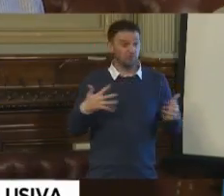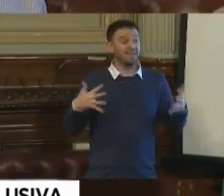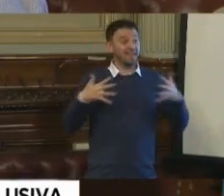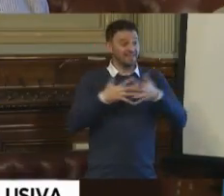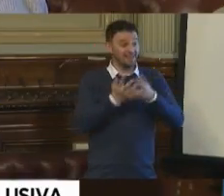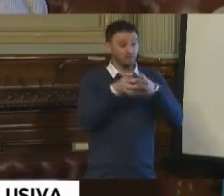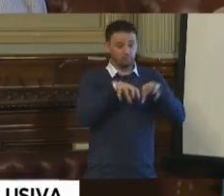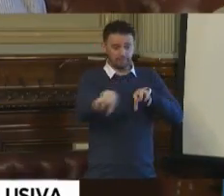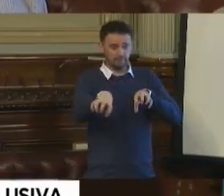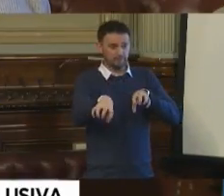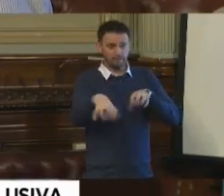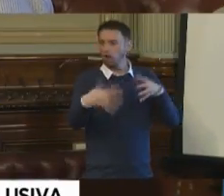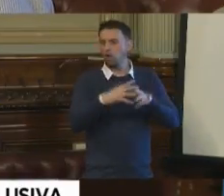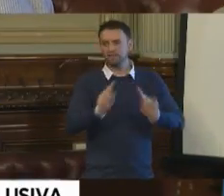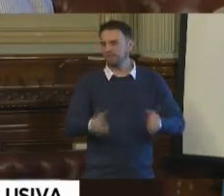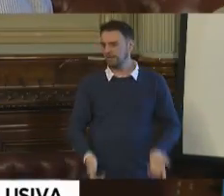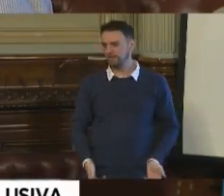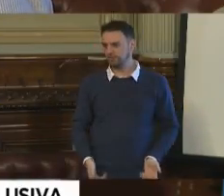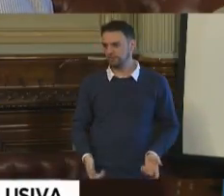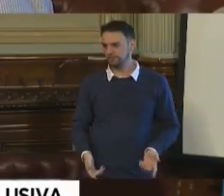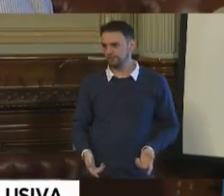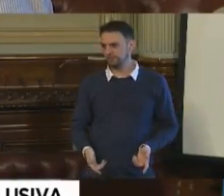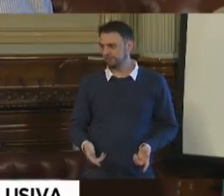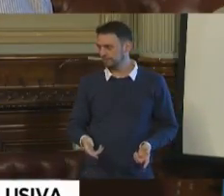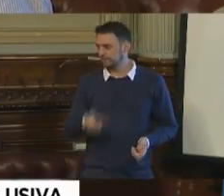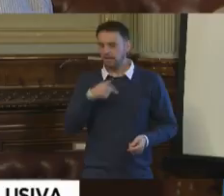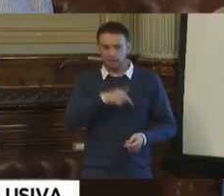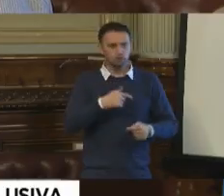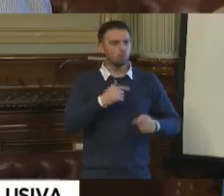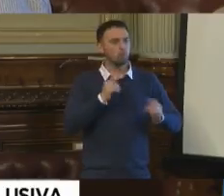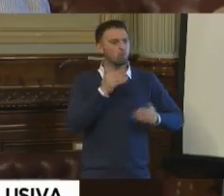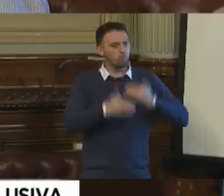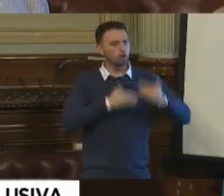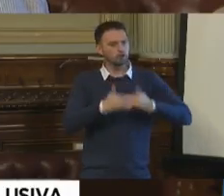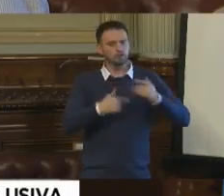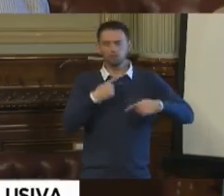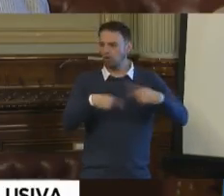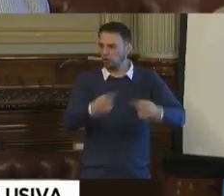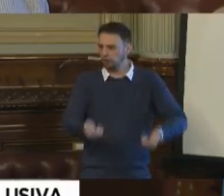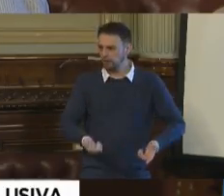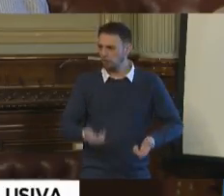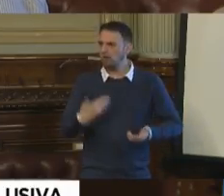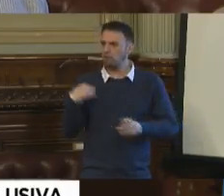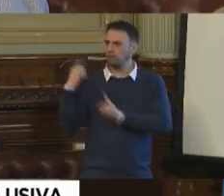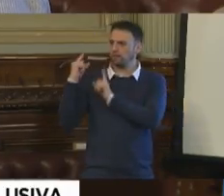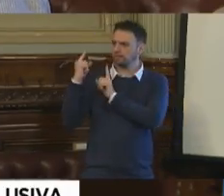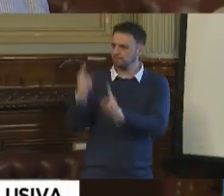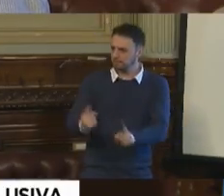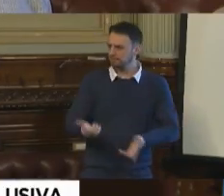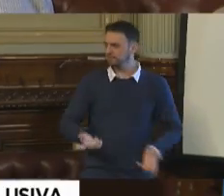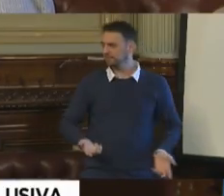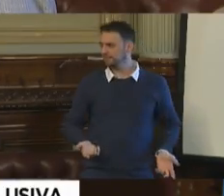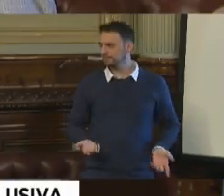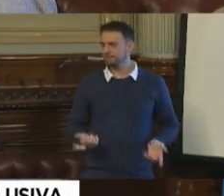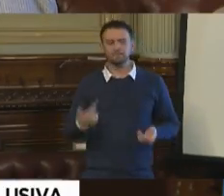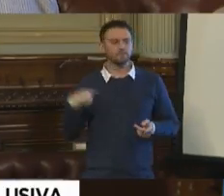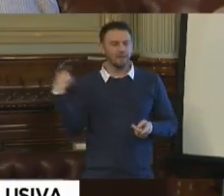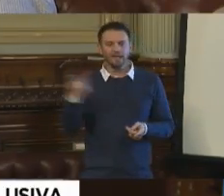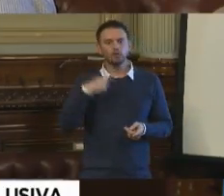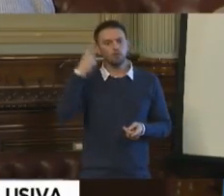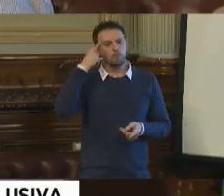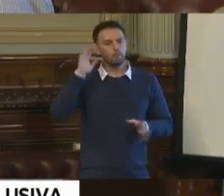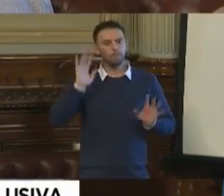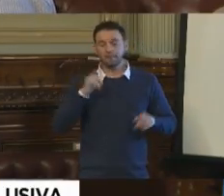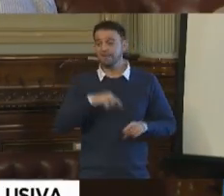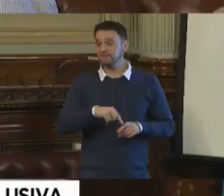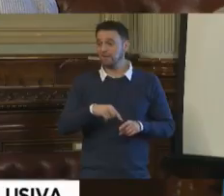en un proceso que sea continuo que tenga un sostenimiento en el tiempo y que lo